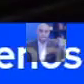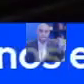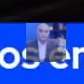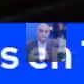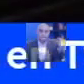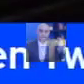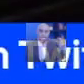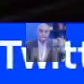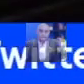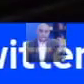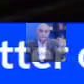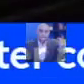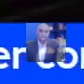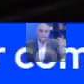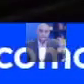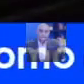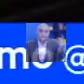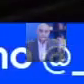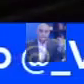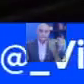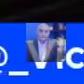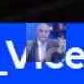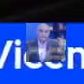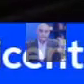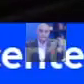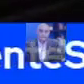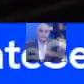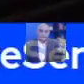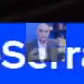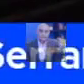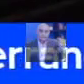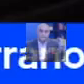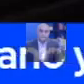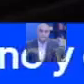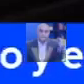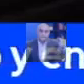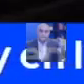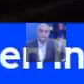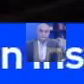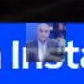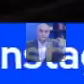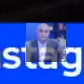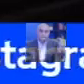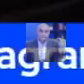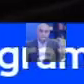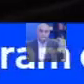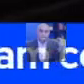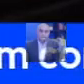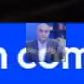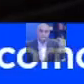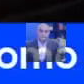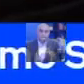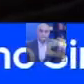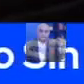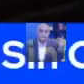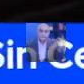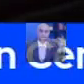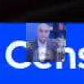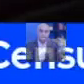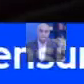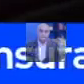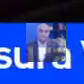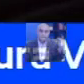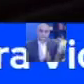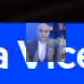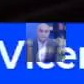un baile de cifras que no solamente es falso. Hay documentos que certifican, hay un reporte muy importante del